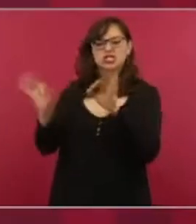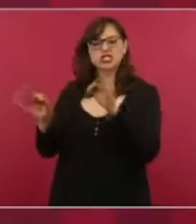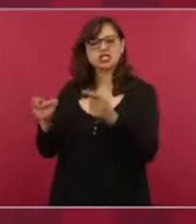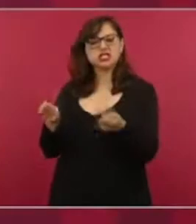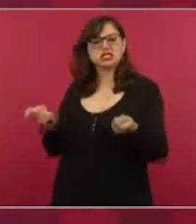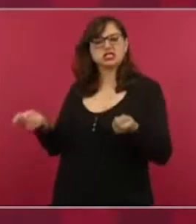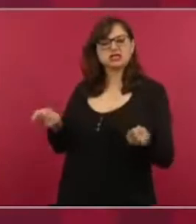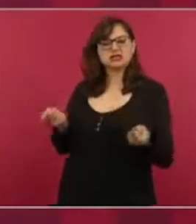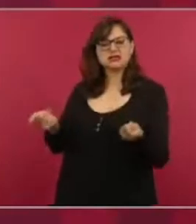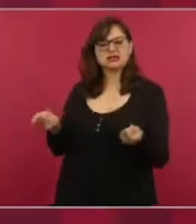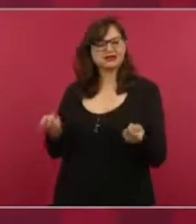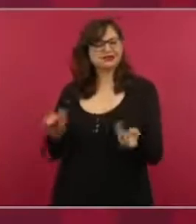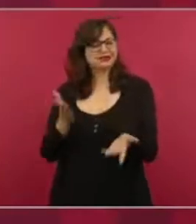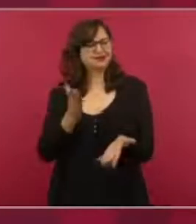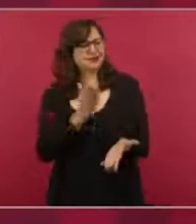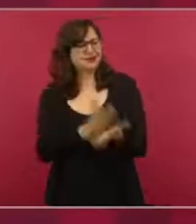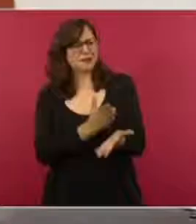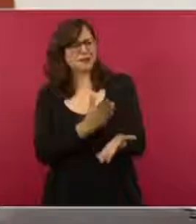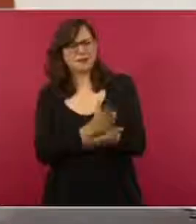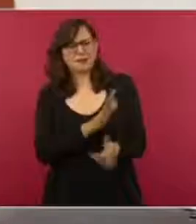A querer